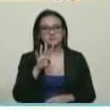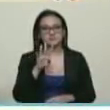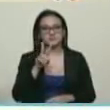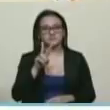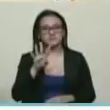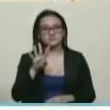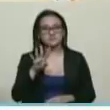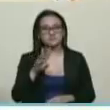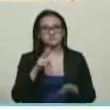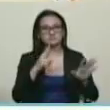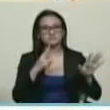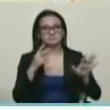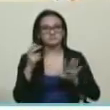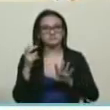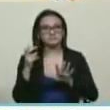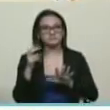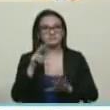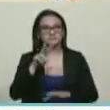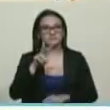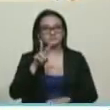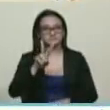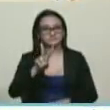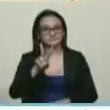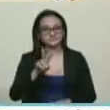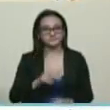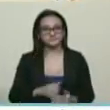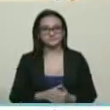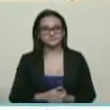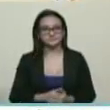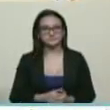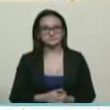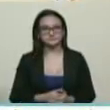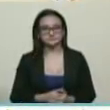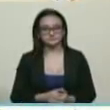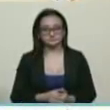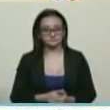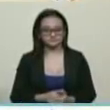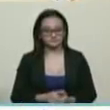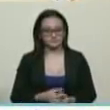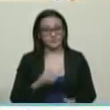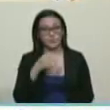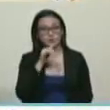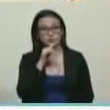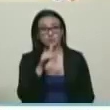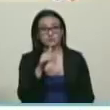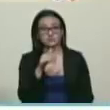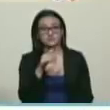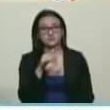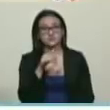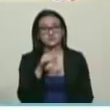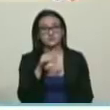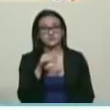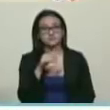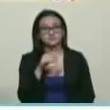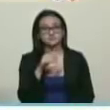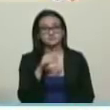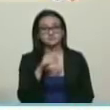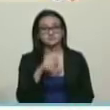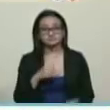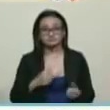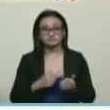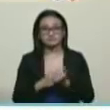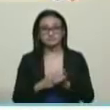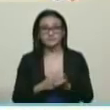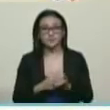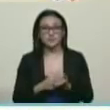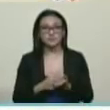50.24%, en las 702 circunscripciones. Esto es una buena noticia de poder decir y poder resaltar